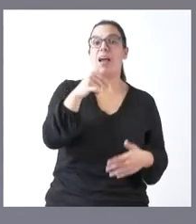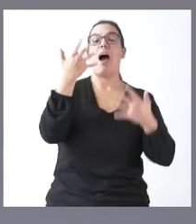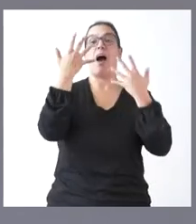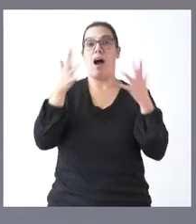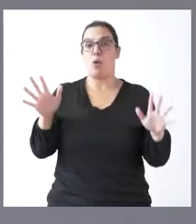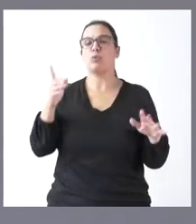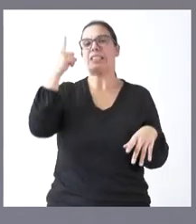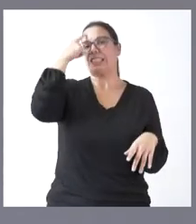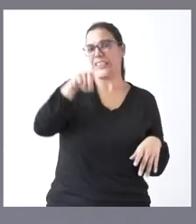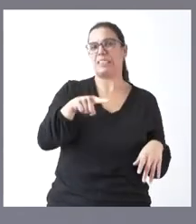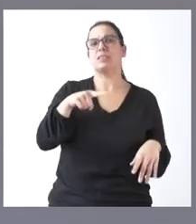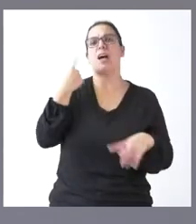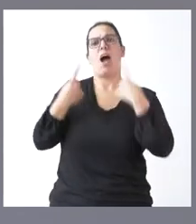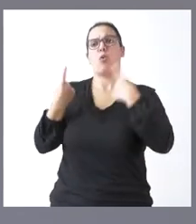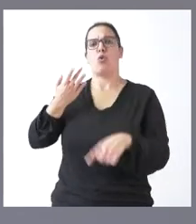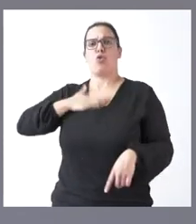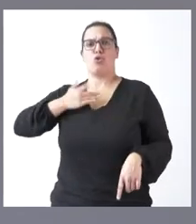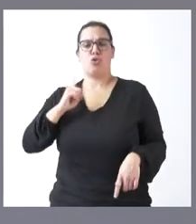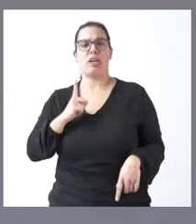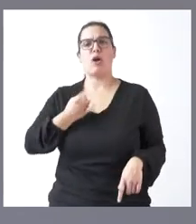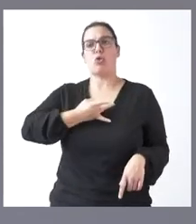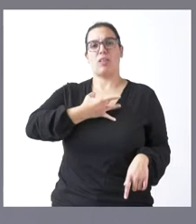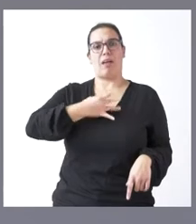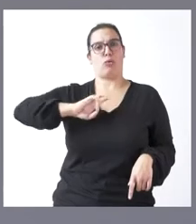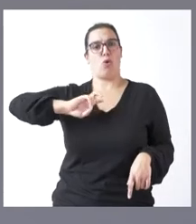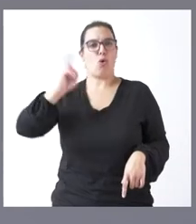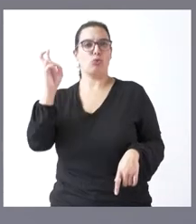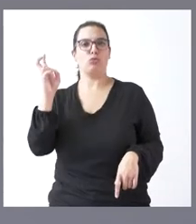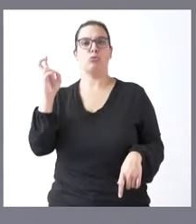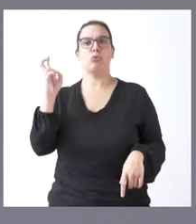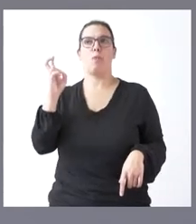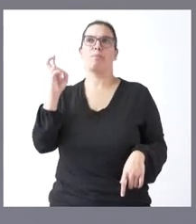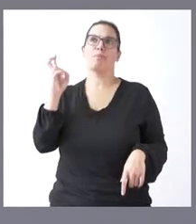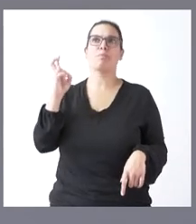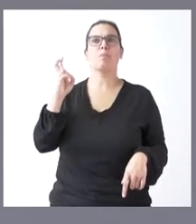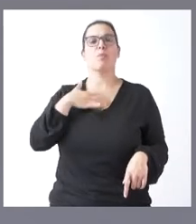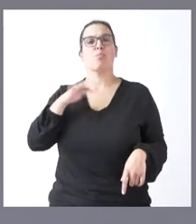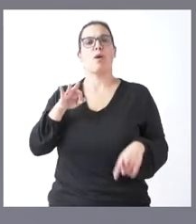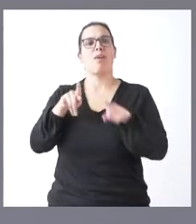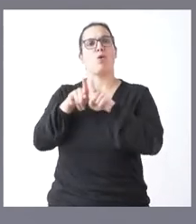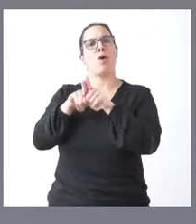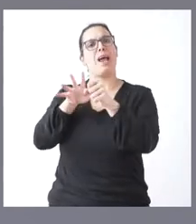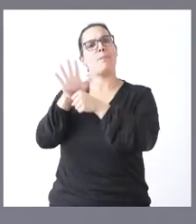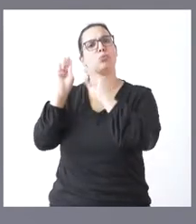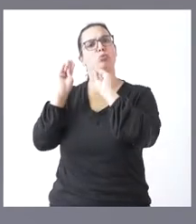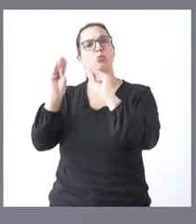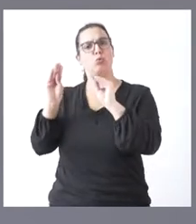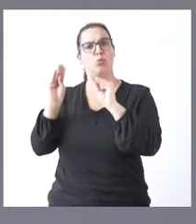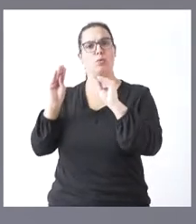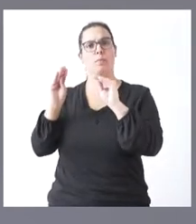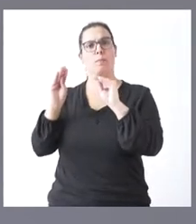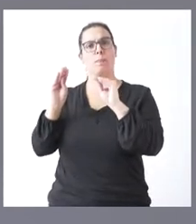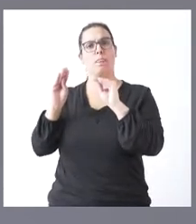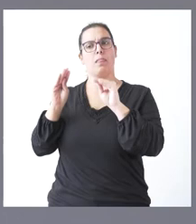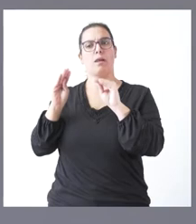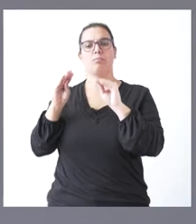ese objeto de crítica por parte de aquellos que pueden pretender desde el ámbito sindical también que haya cuestiones que no se